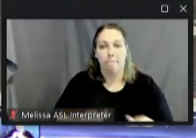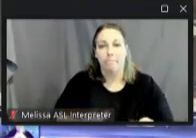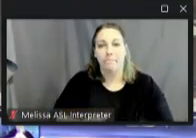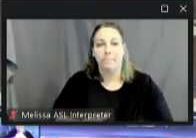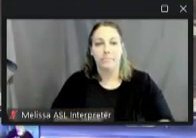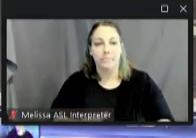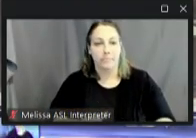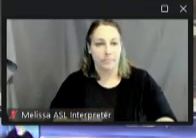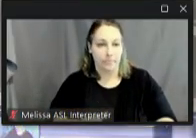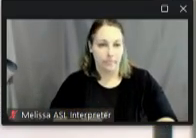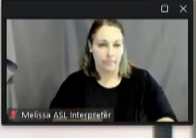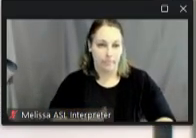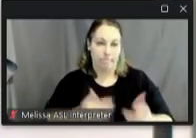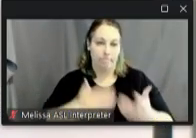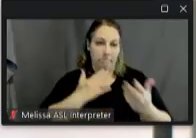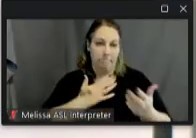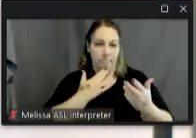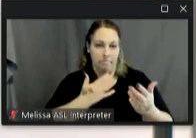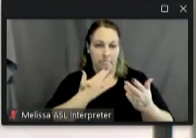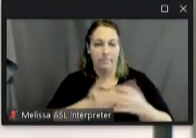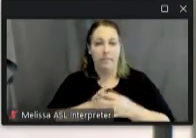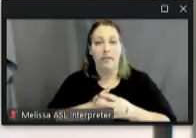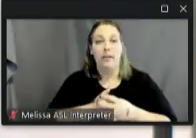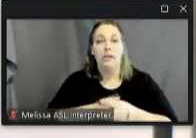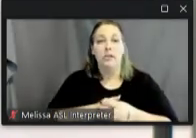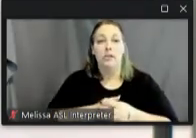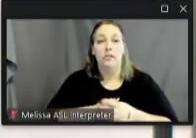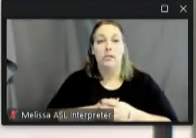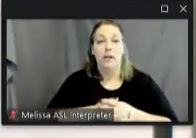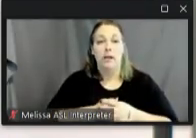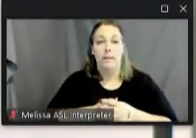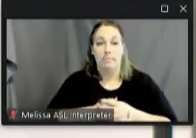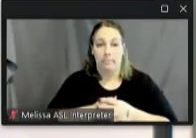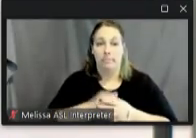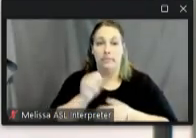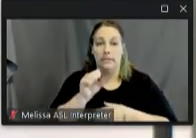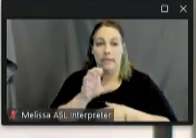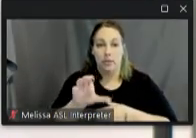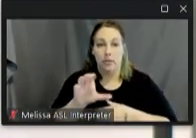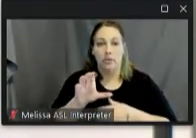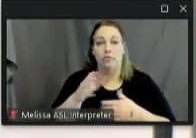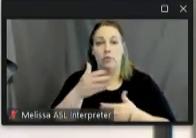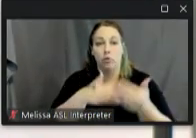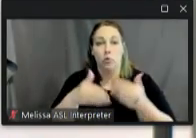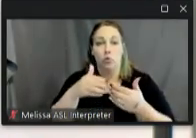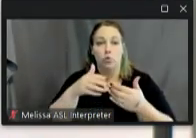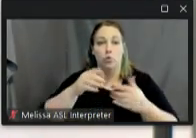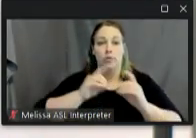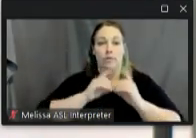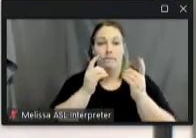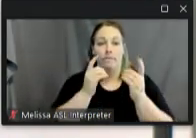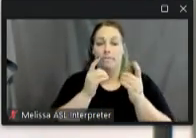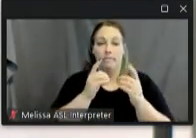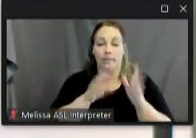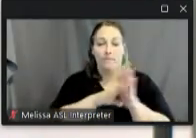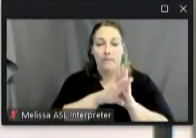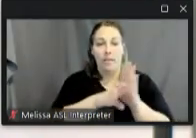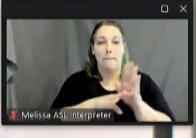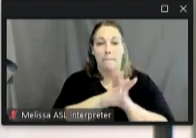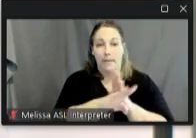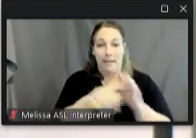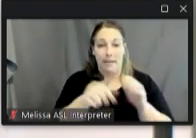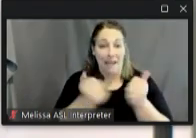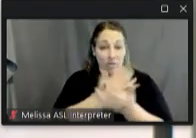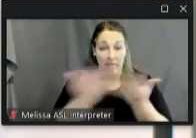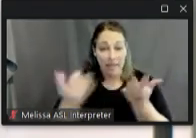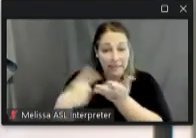medidas presentadas el día de hoy son insuficientes para dar respuesta a la situación que viven las niñas, las mujeres y